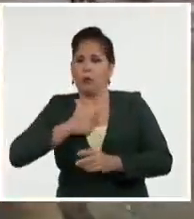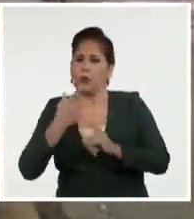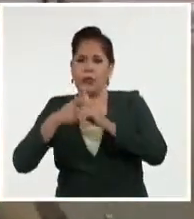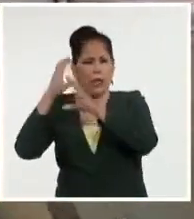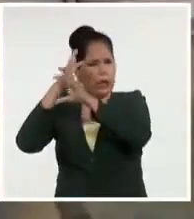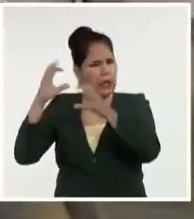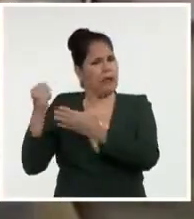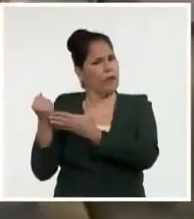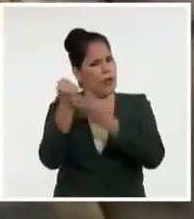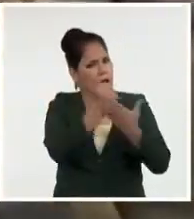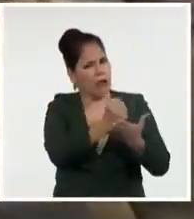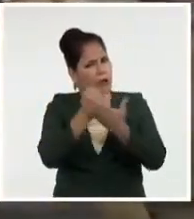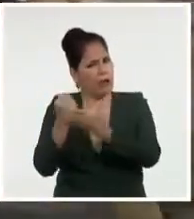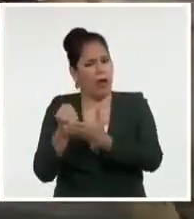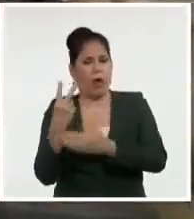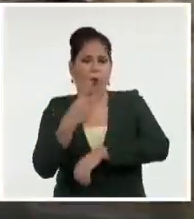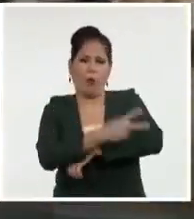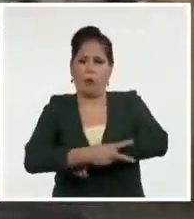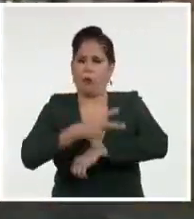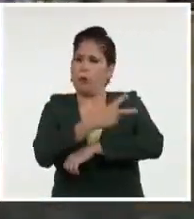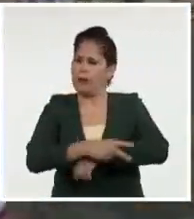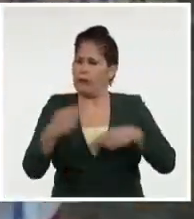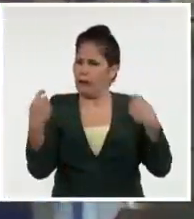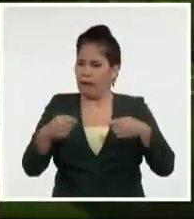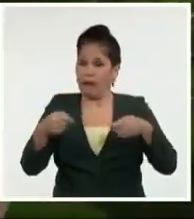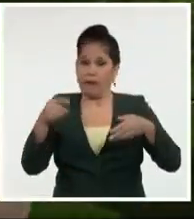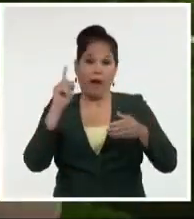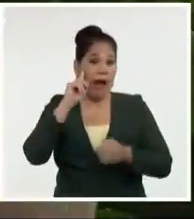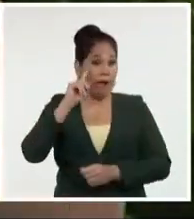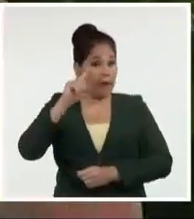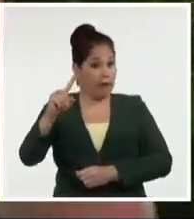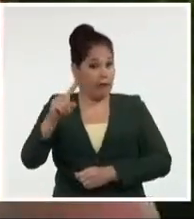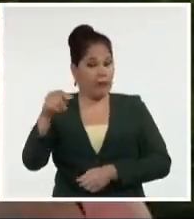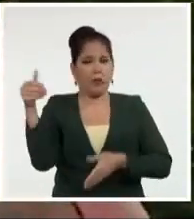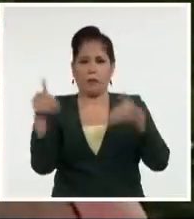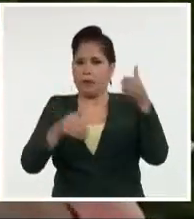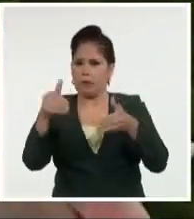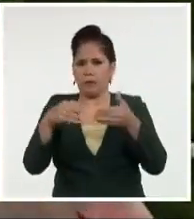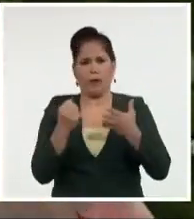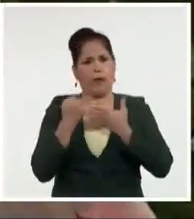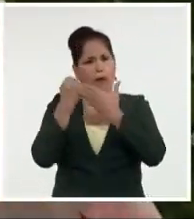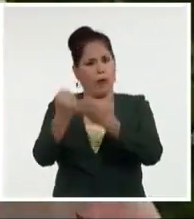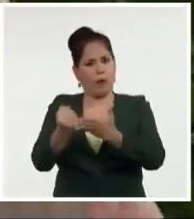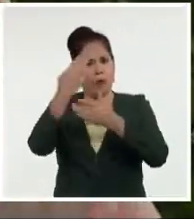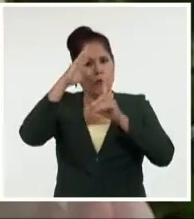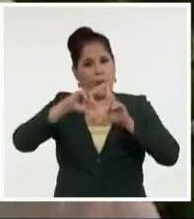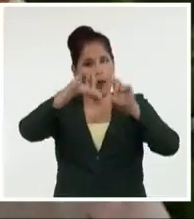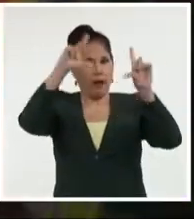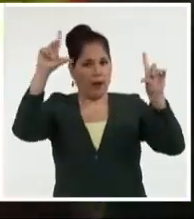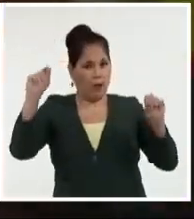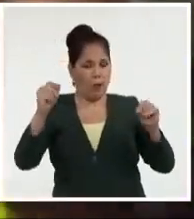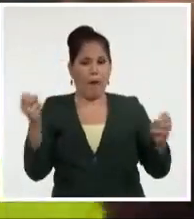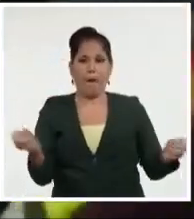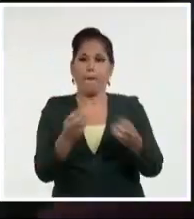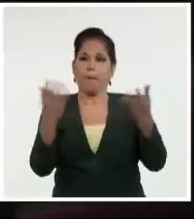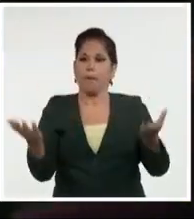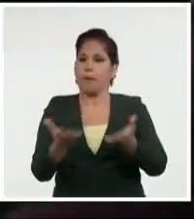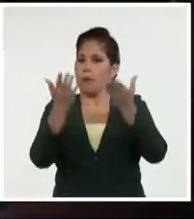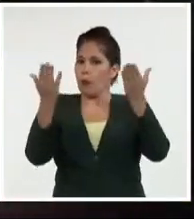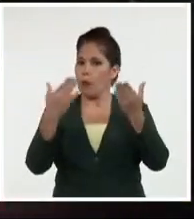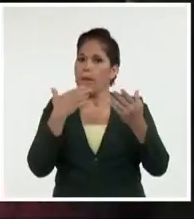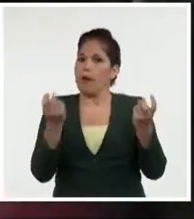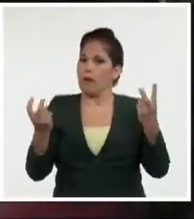ambos pueblos. Estos activistas además participan con frecuencia en envíos de ayuda humanitaria a Cuba y promueven un